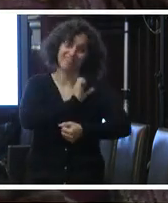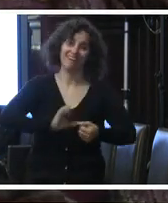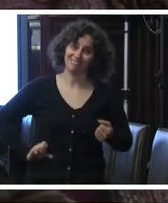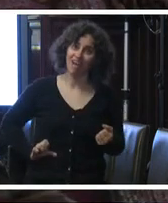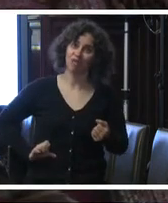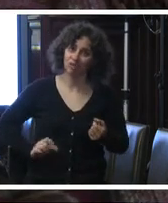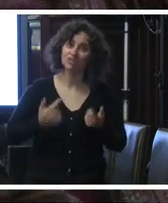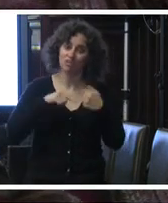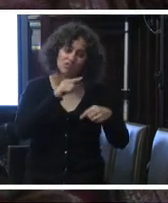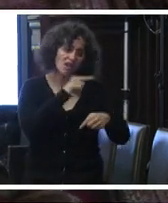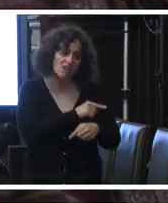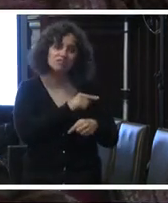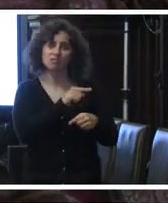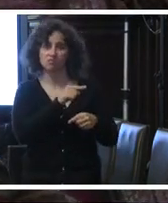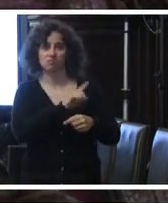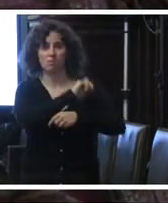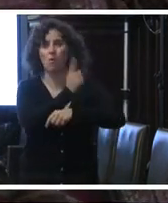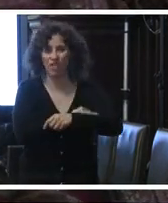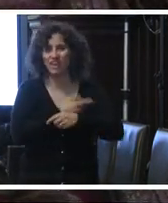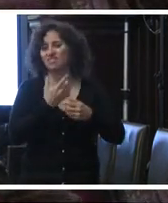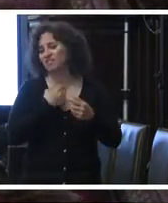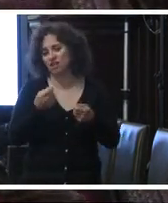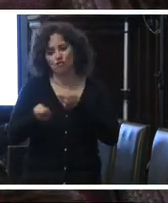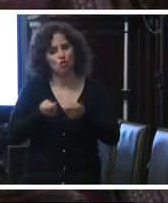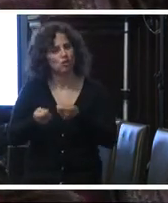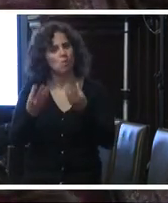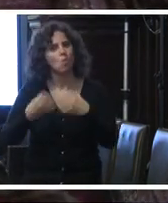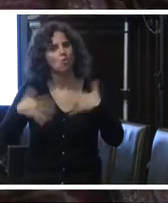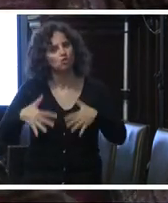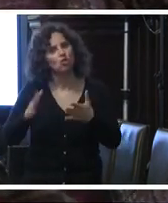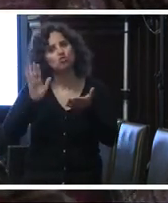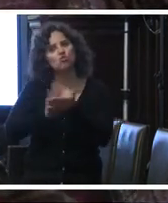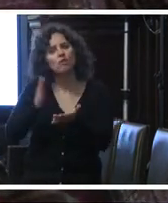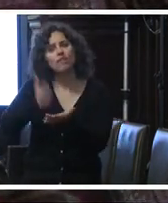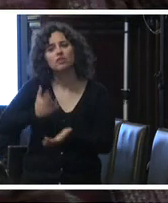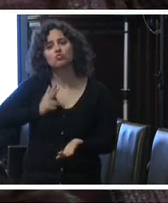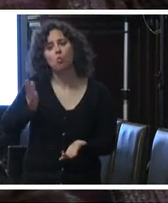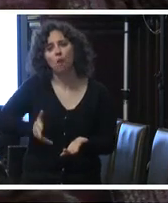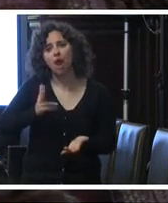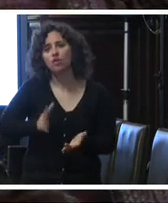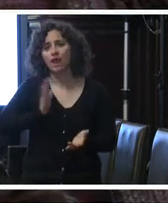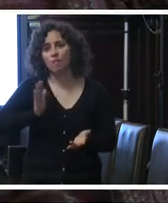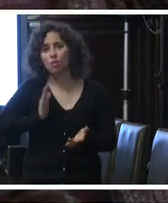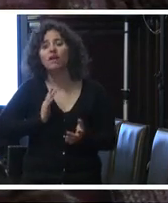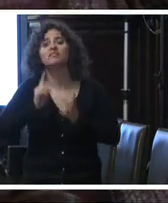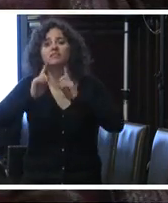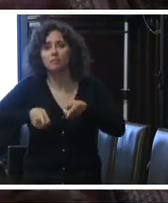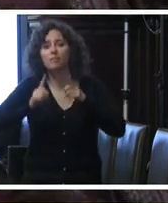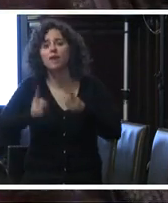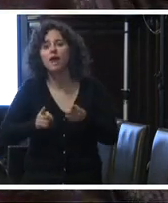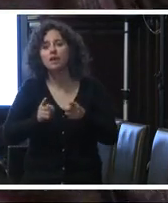estados, están afectando terriblemente, ¿no? Están afectando terriblemente los derechos humanos de las mujeres y